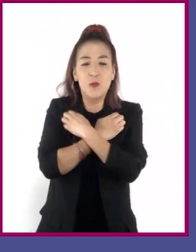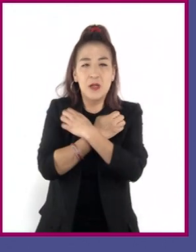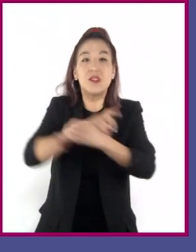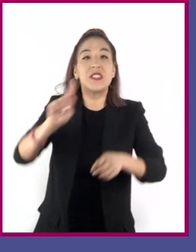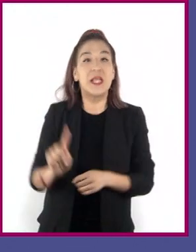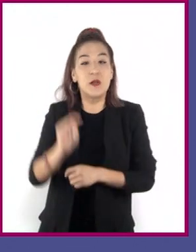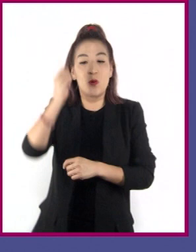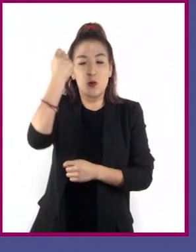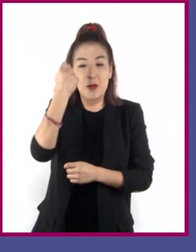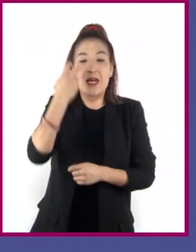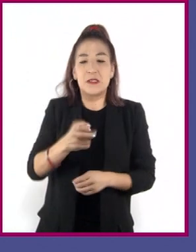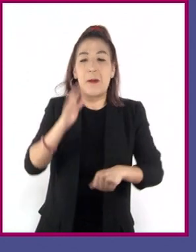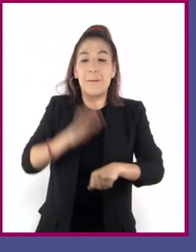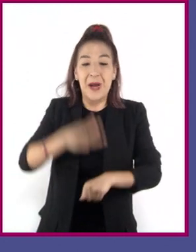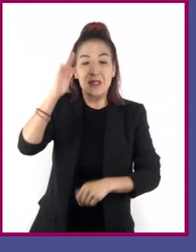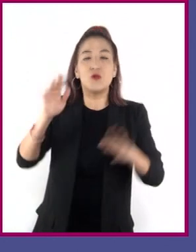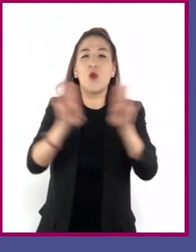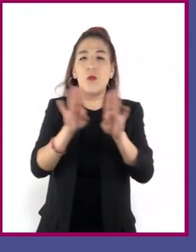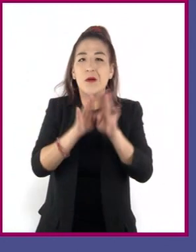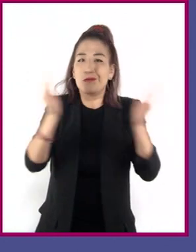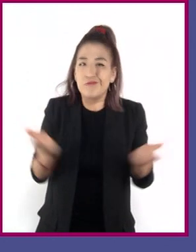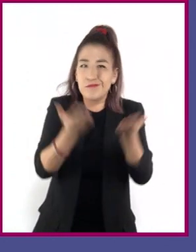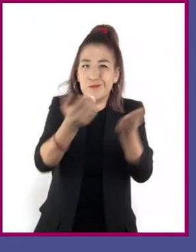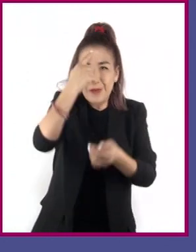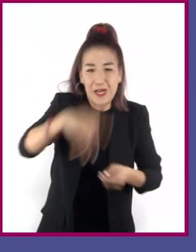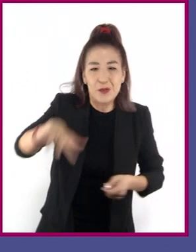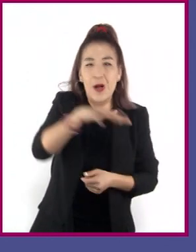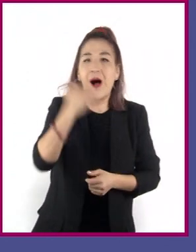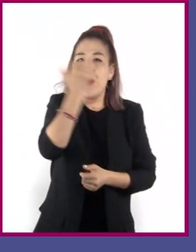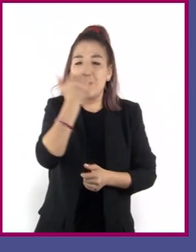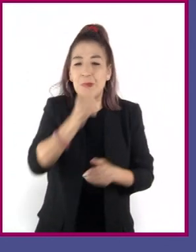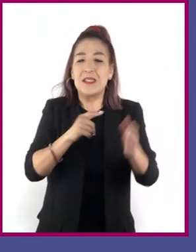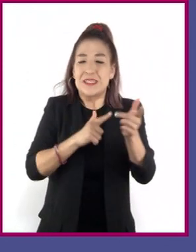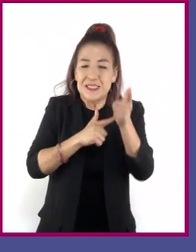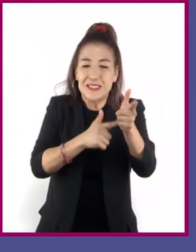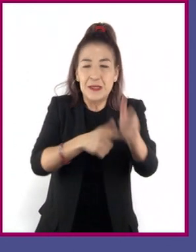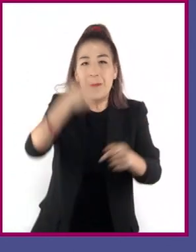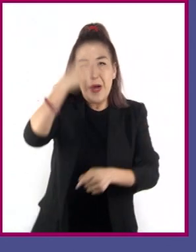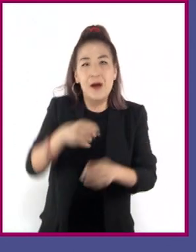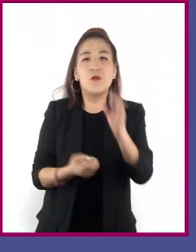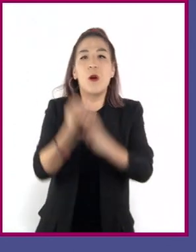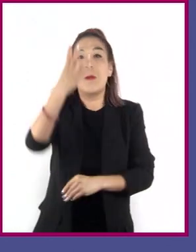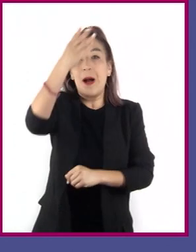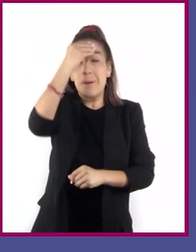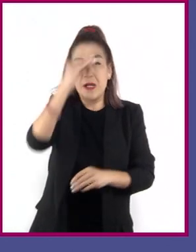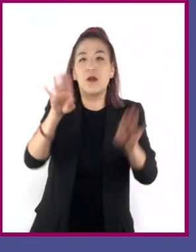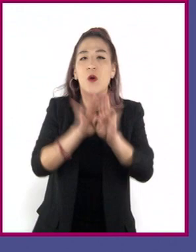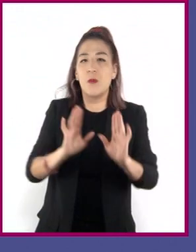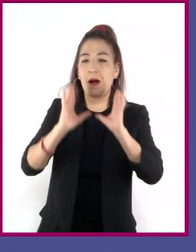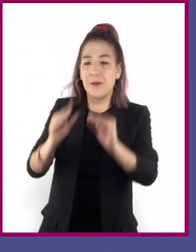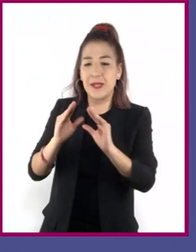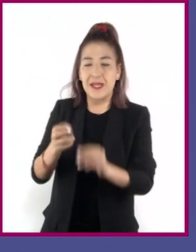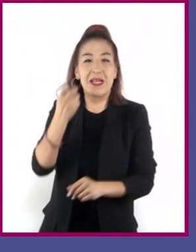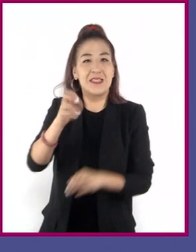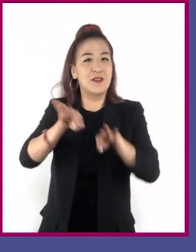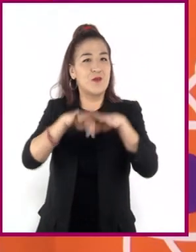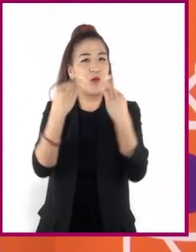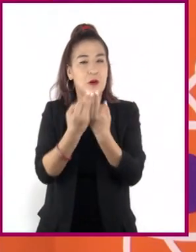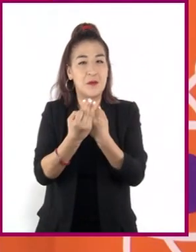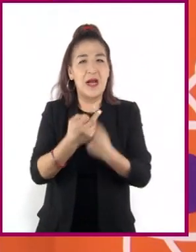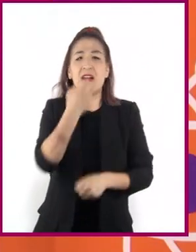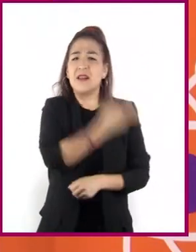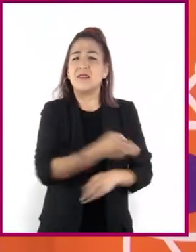y participación permite realizar el seguimiento del método de enseñanza-aprendizaje en esta